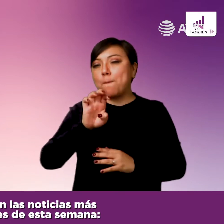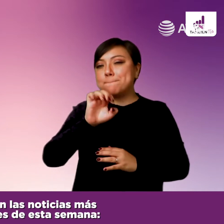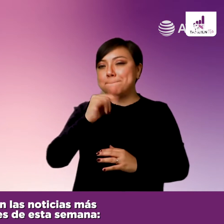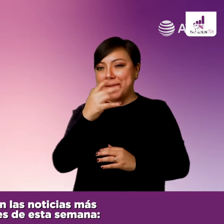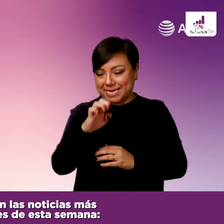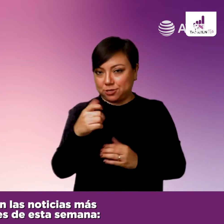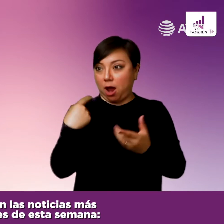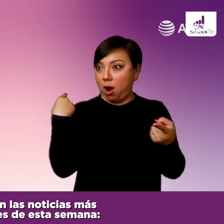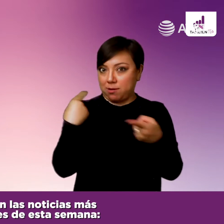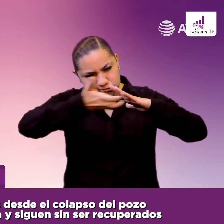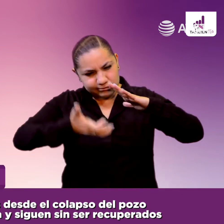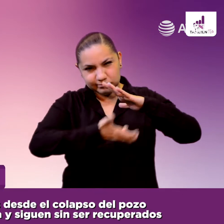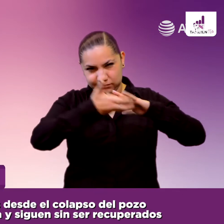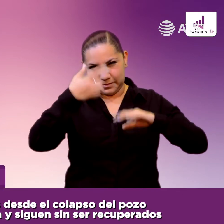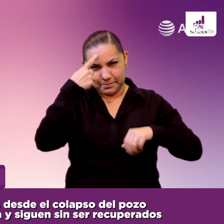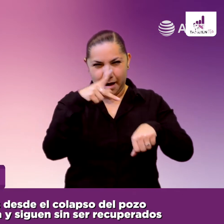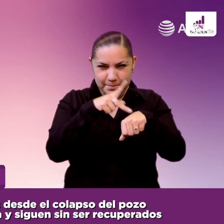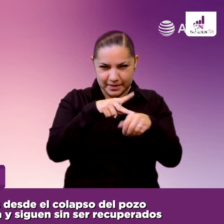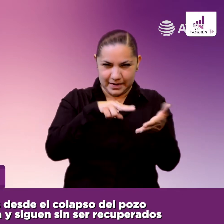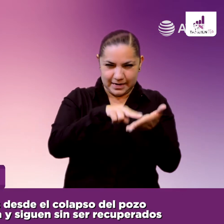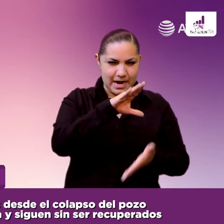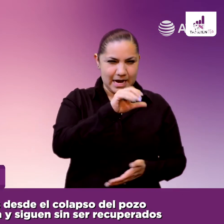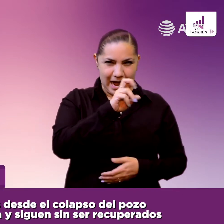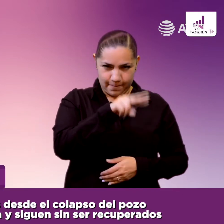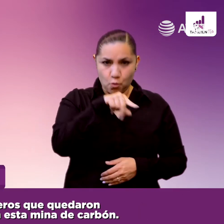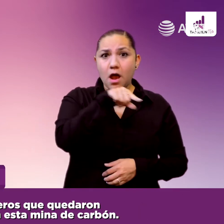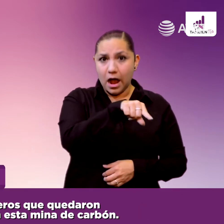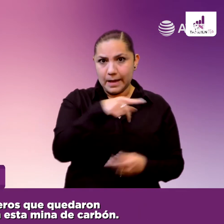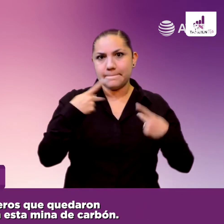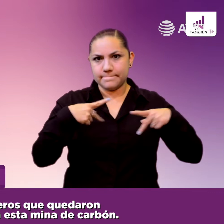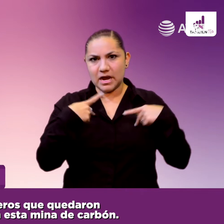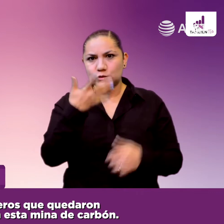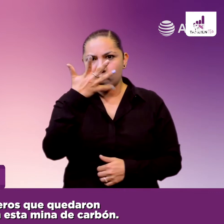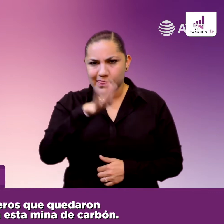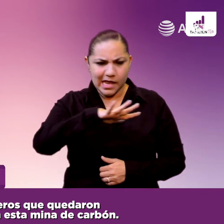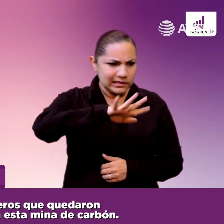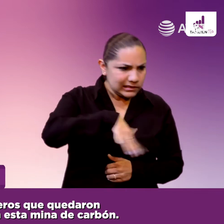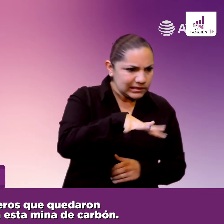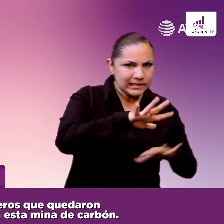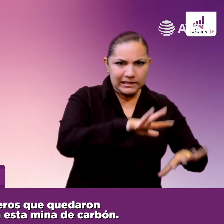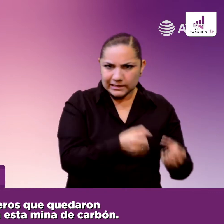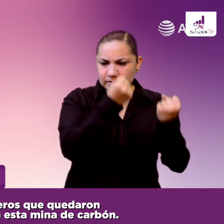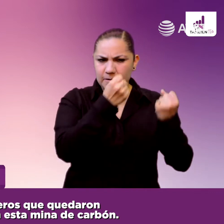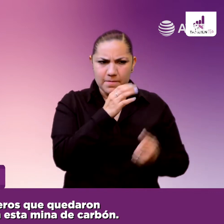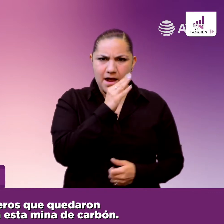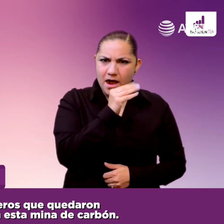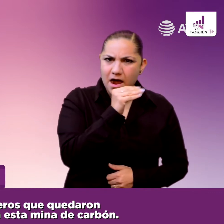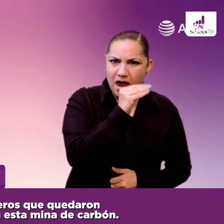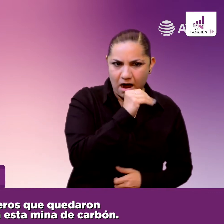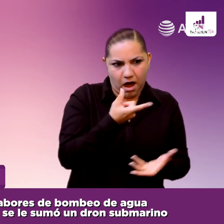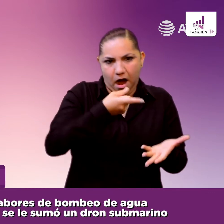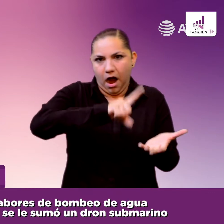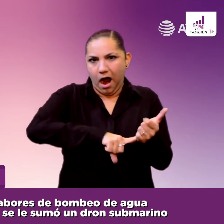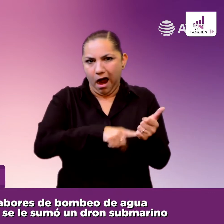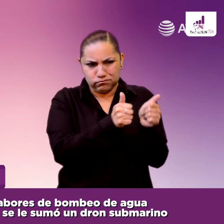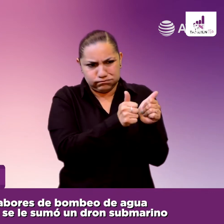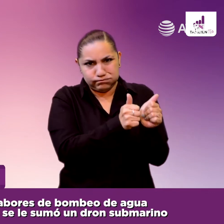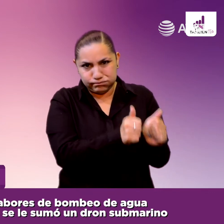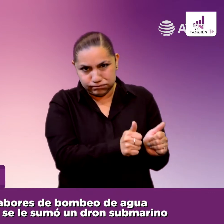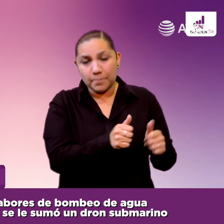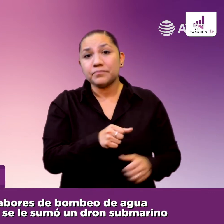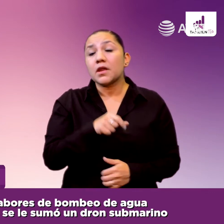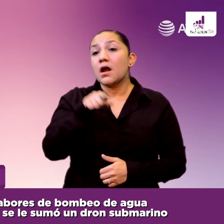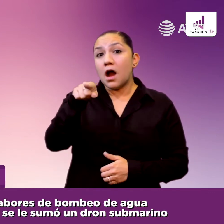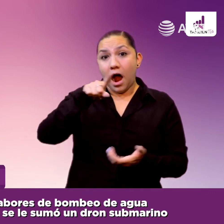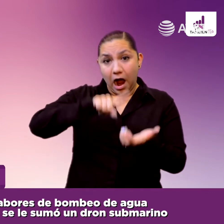porque da el mismo peso al texto, al audio y a la lengua de señas mexicanas. Y desde su inauguración en septiembre de 2021